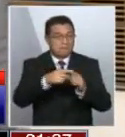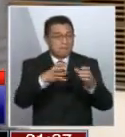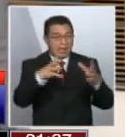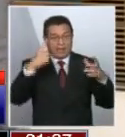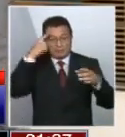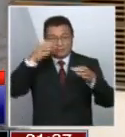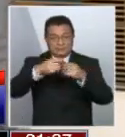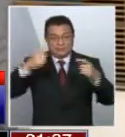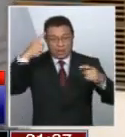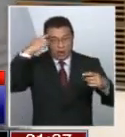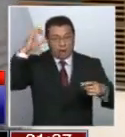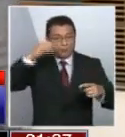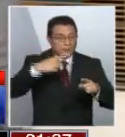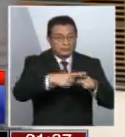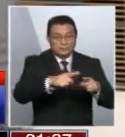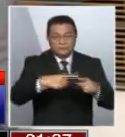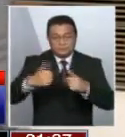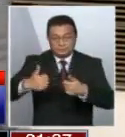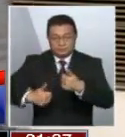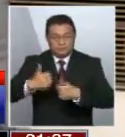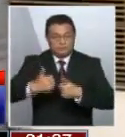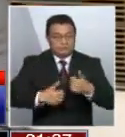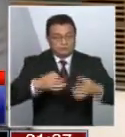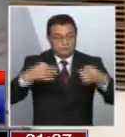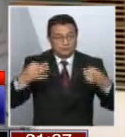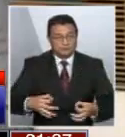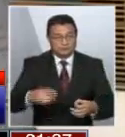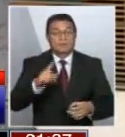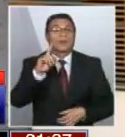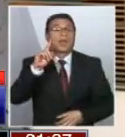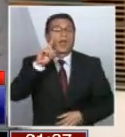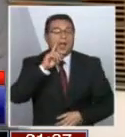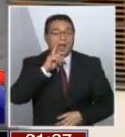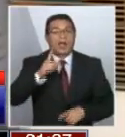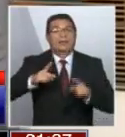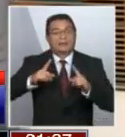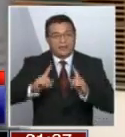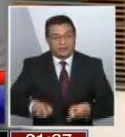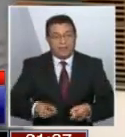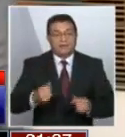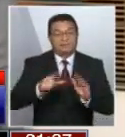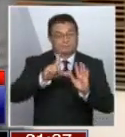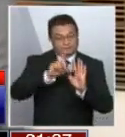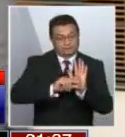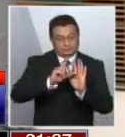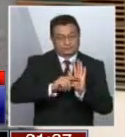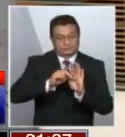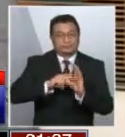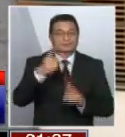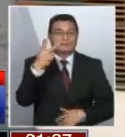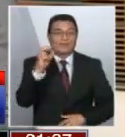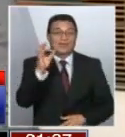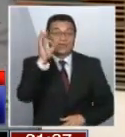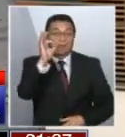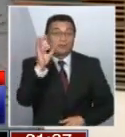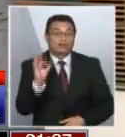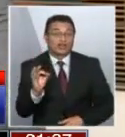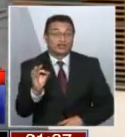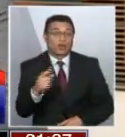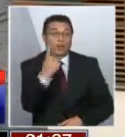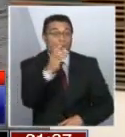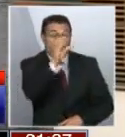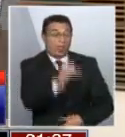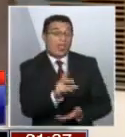competencia deseada, hay que reducir en un 20% lo que cuesta